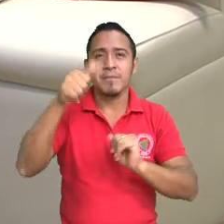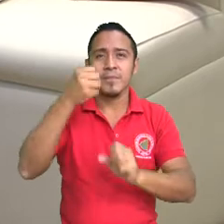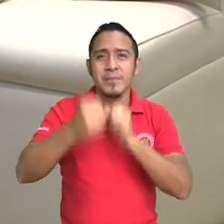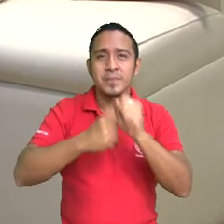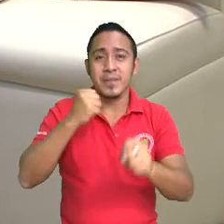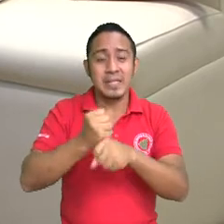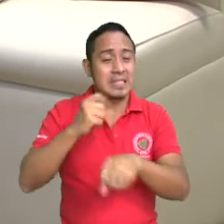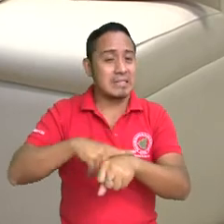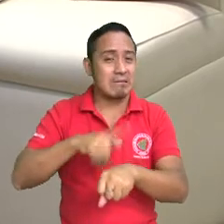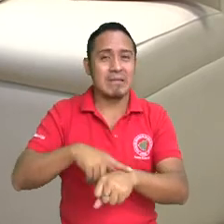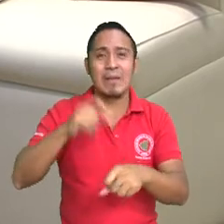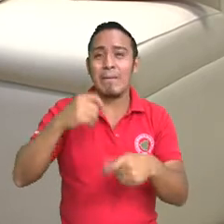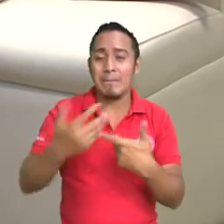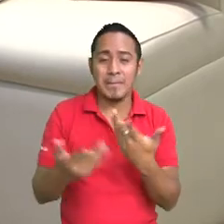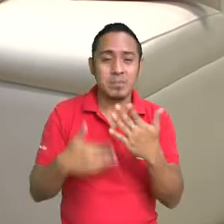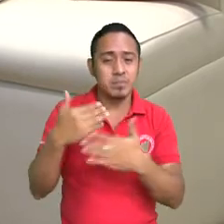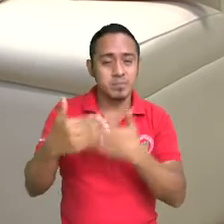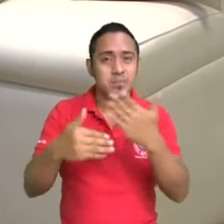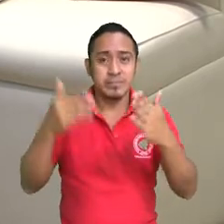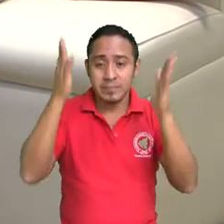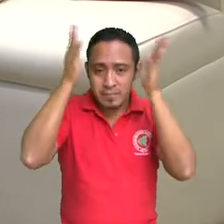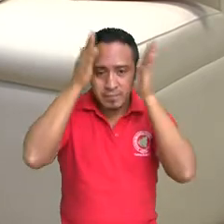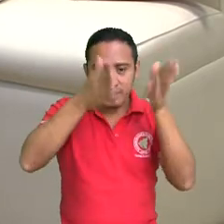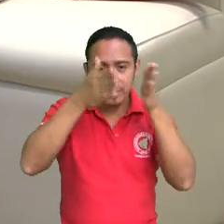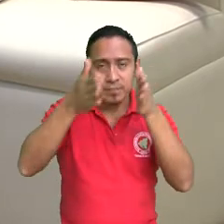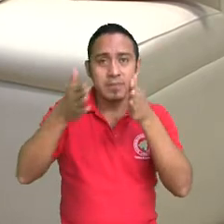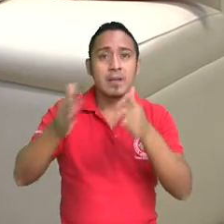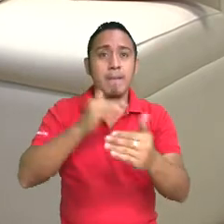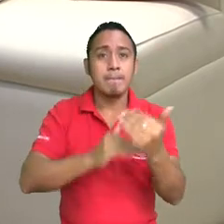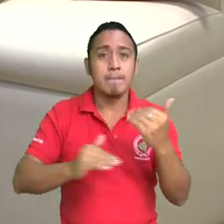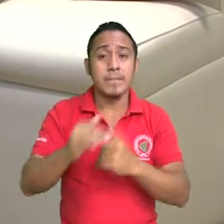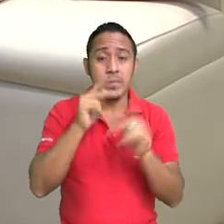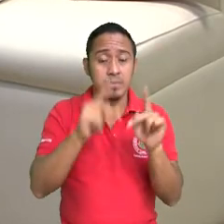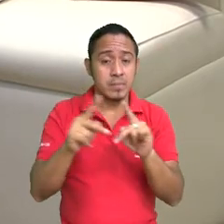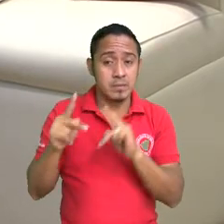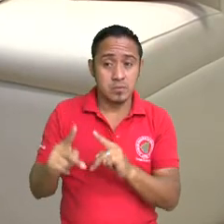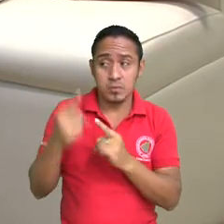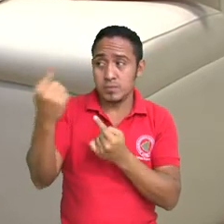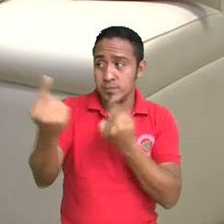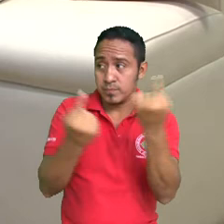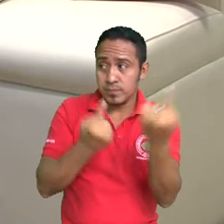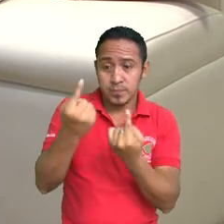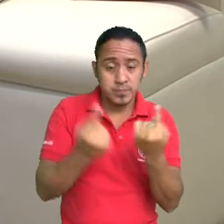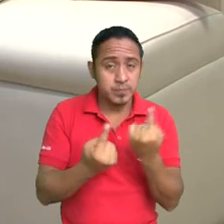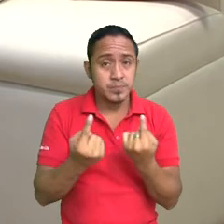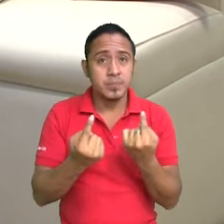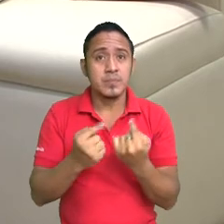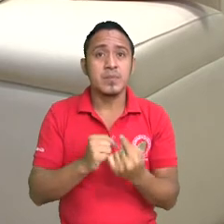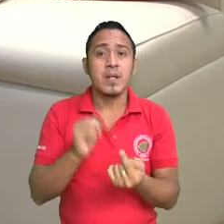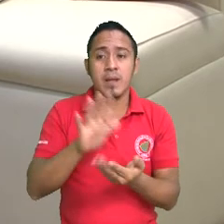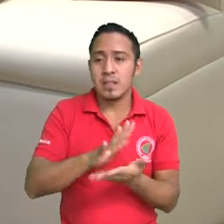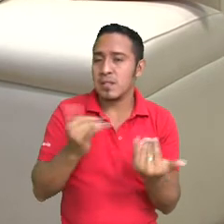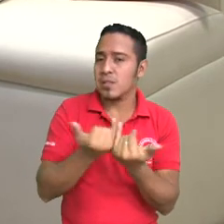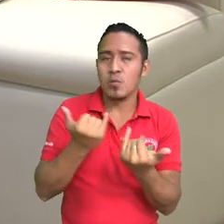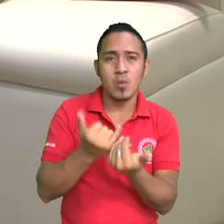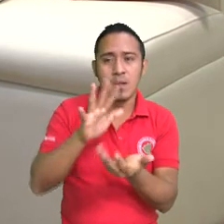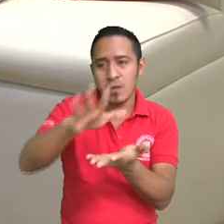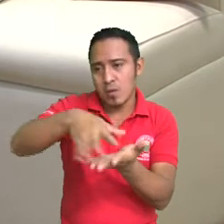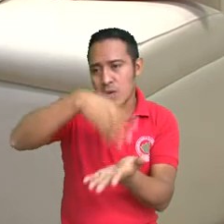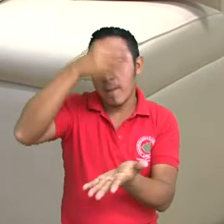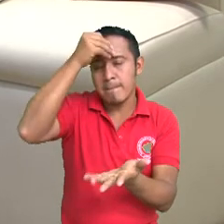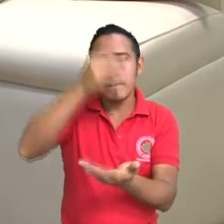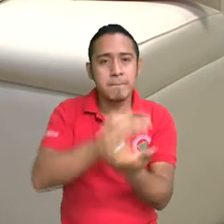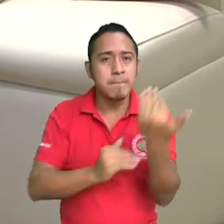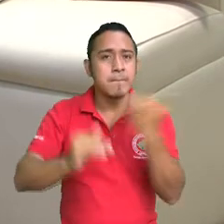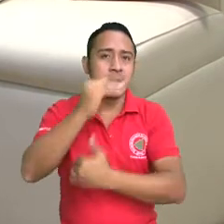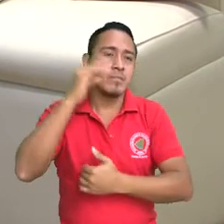pasa rápido y cada vez pues atendemos mayor cantidad de pacientes y adquirimos también